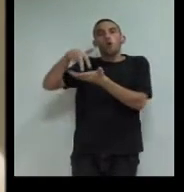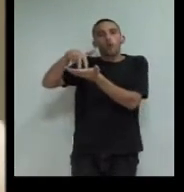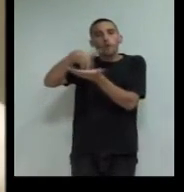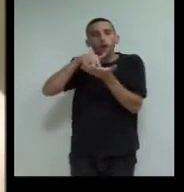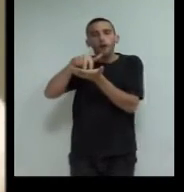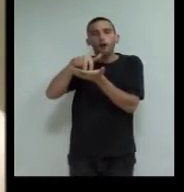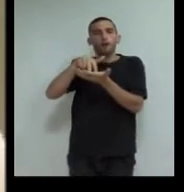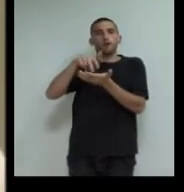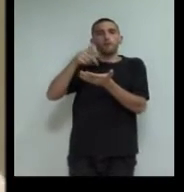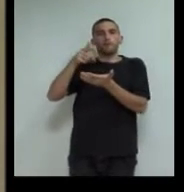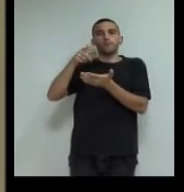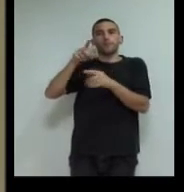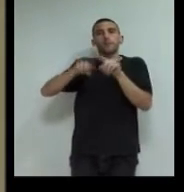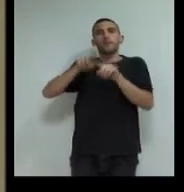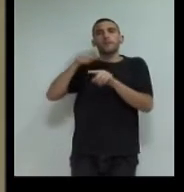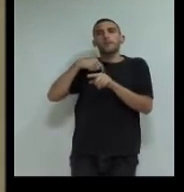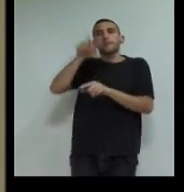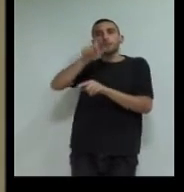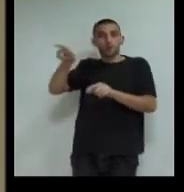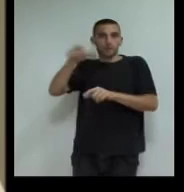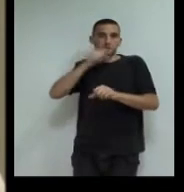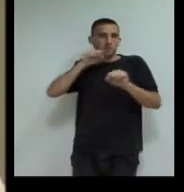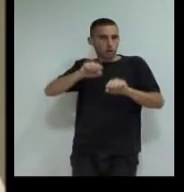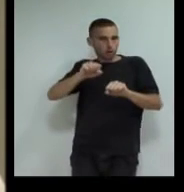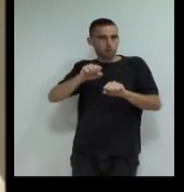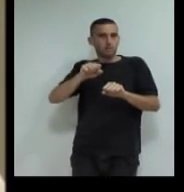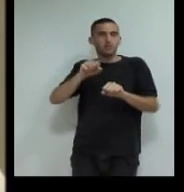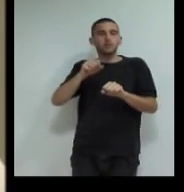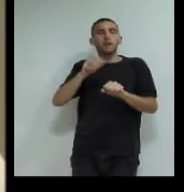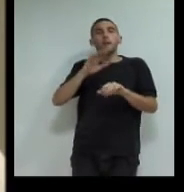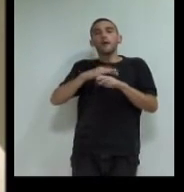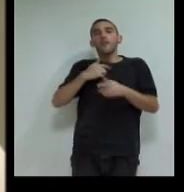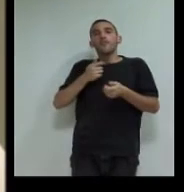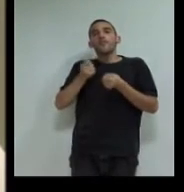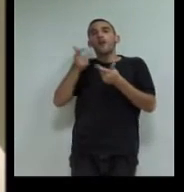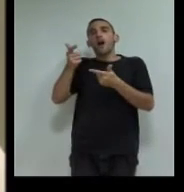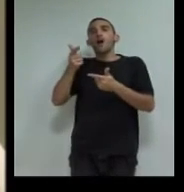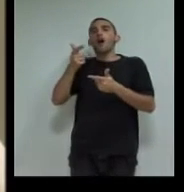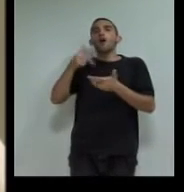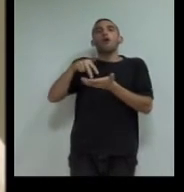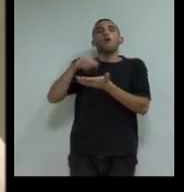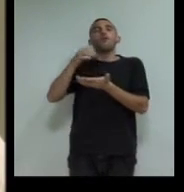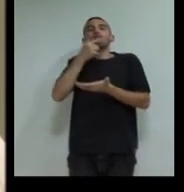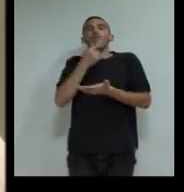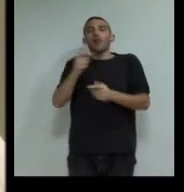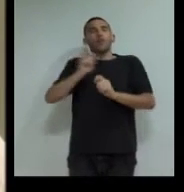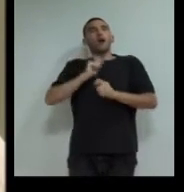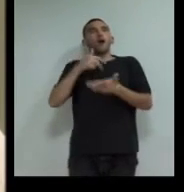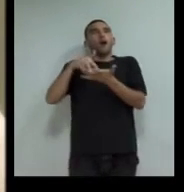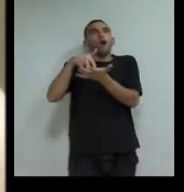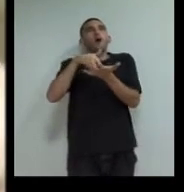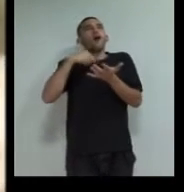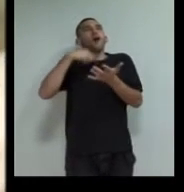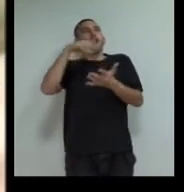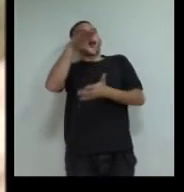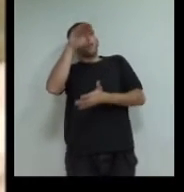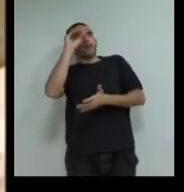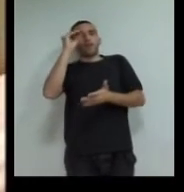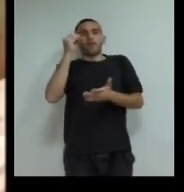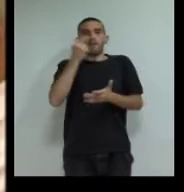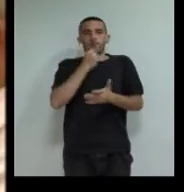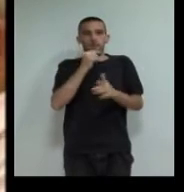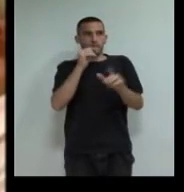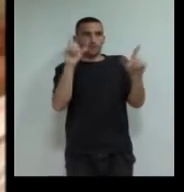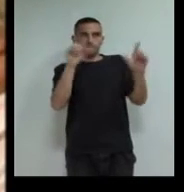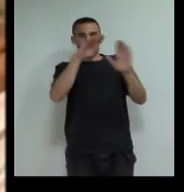a determinar qué es lo que está pasando y facilitar la ubicación del espectador con estas mermas. Estamos